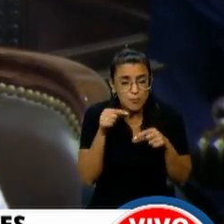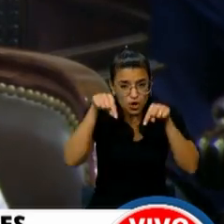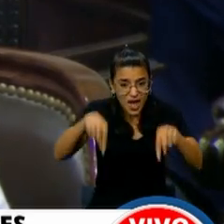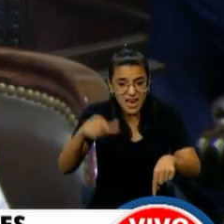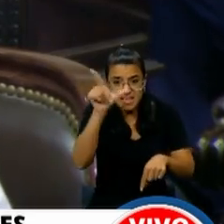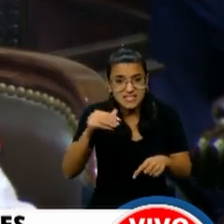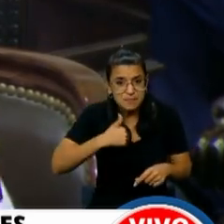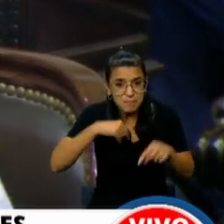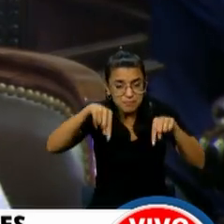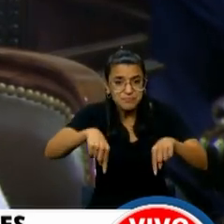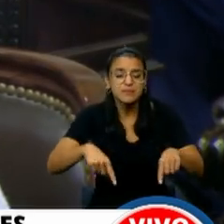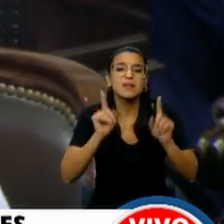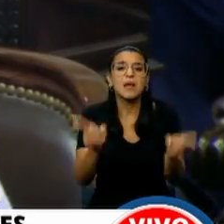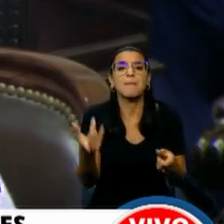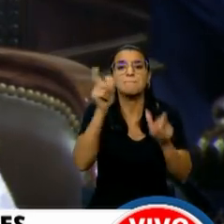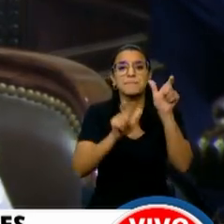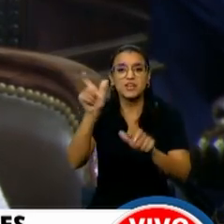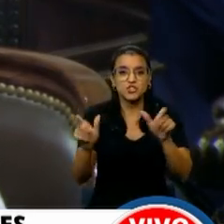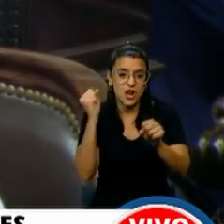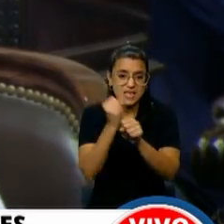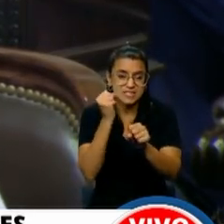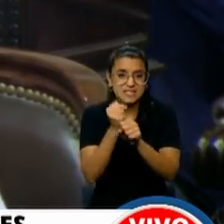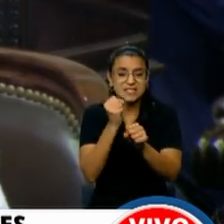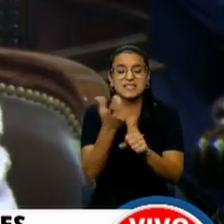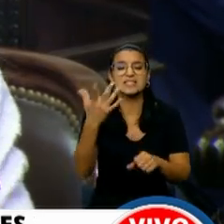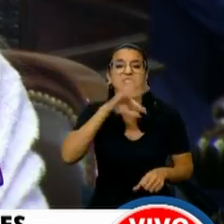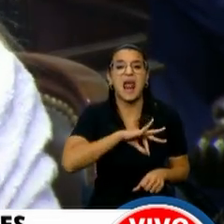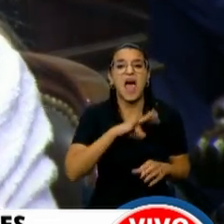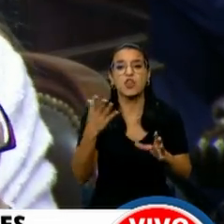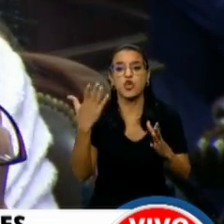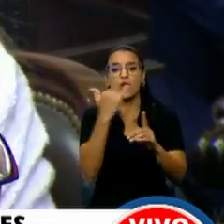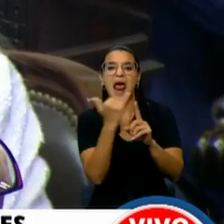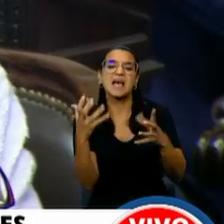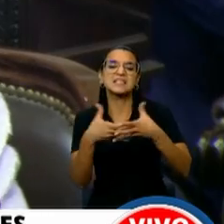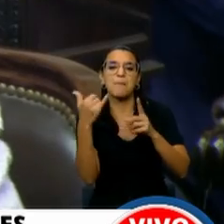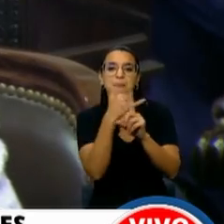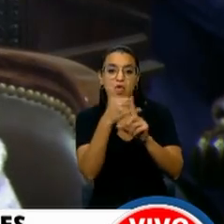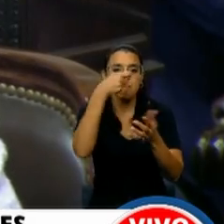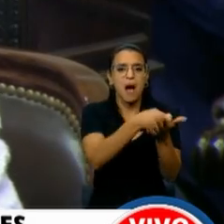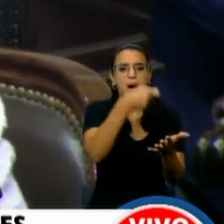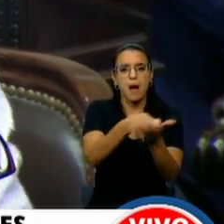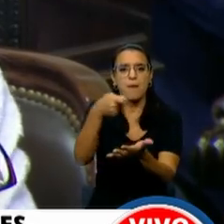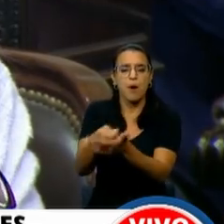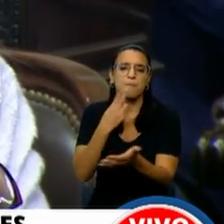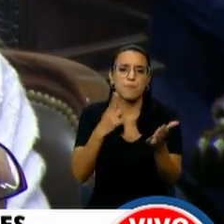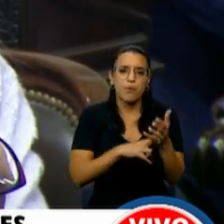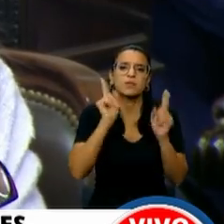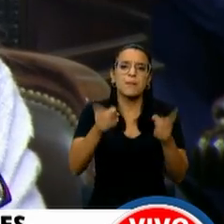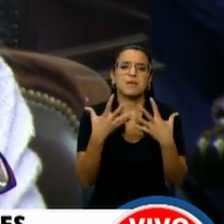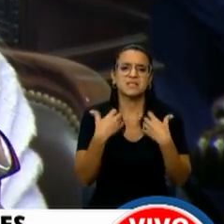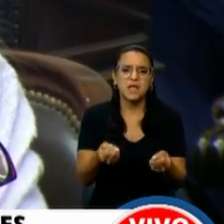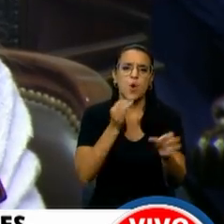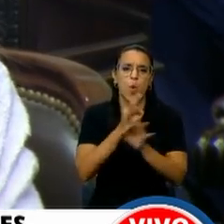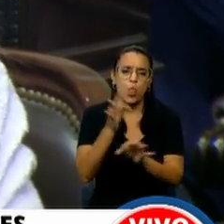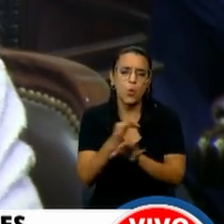este país también el asalariado el de clase media es el que además de pagar todos esos impuestos para la salud